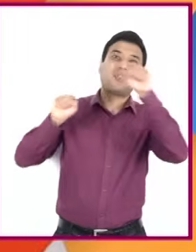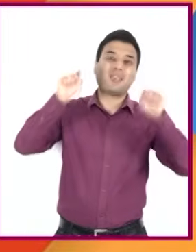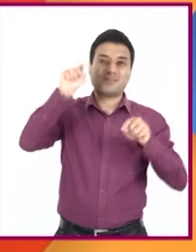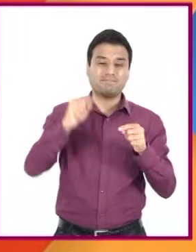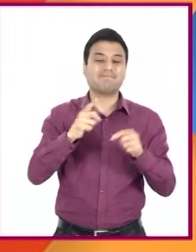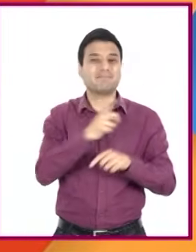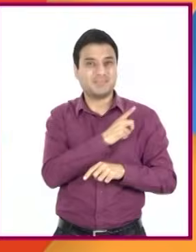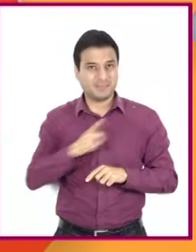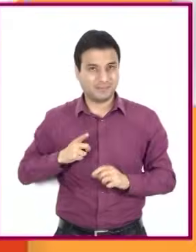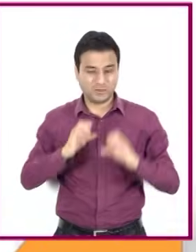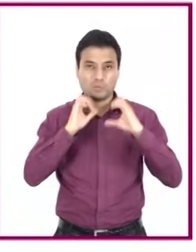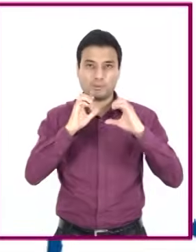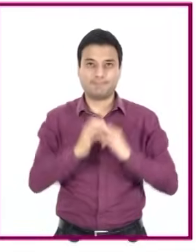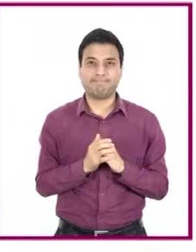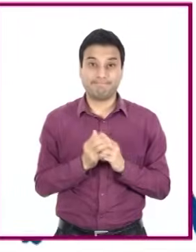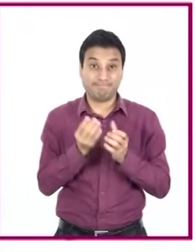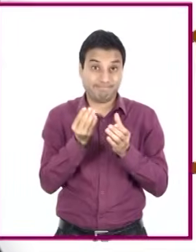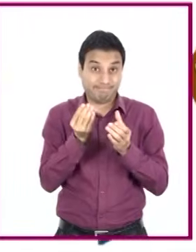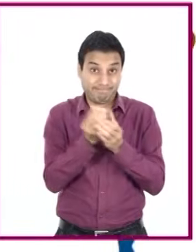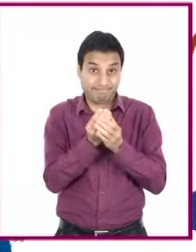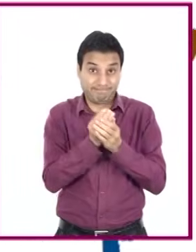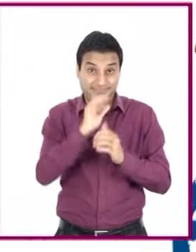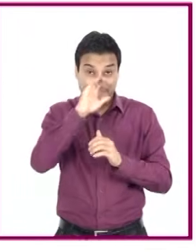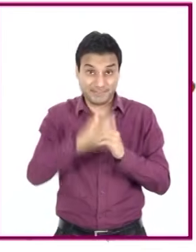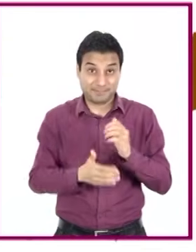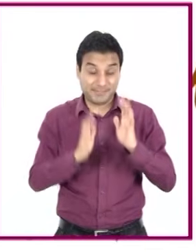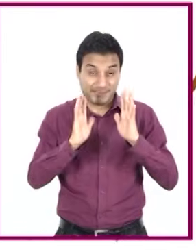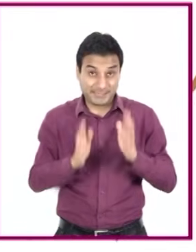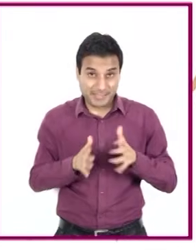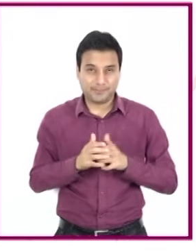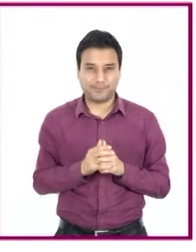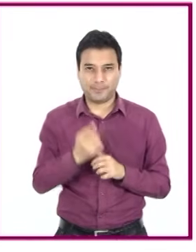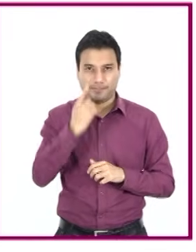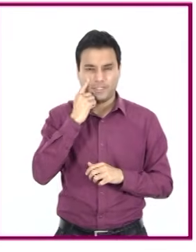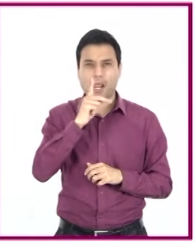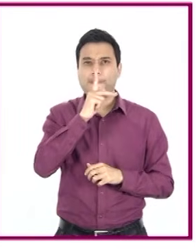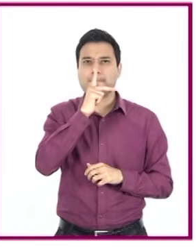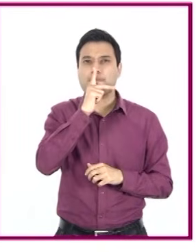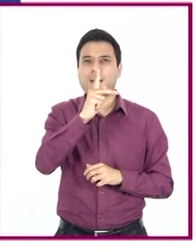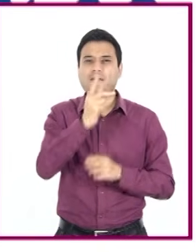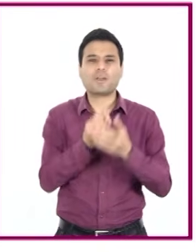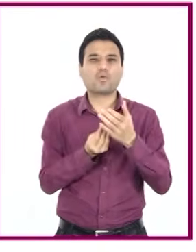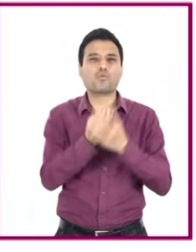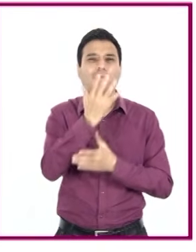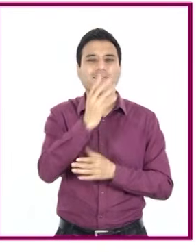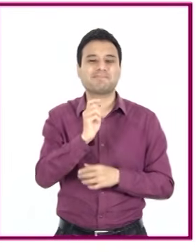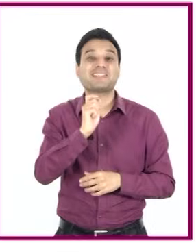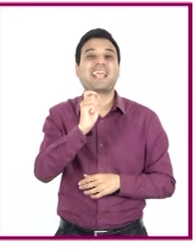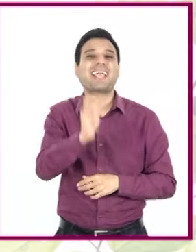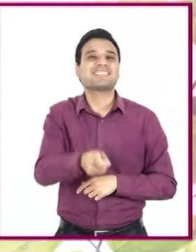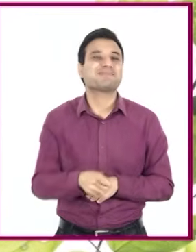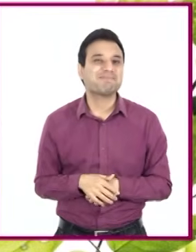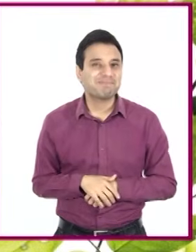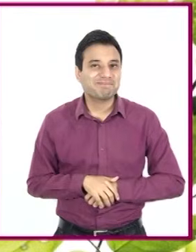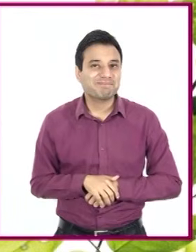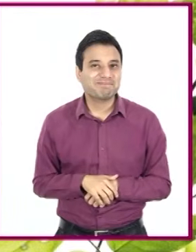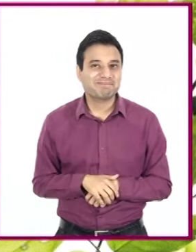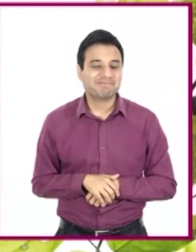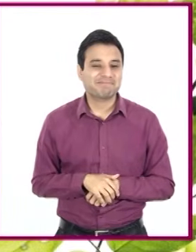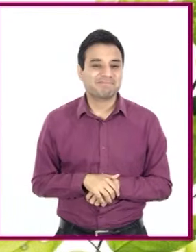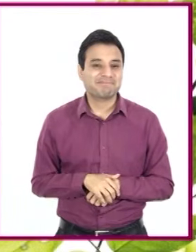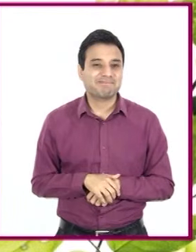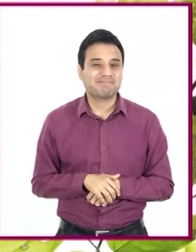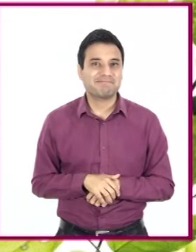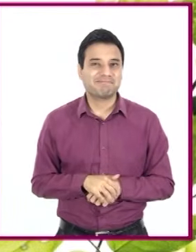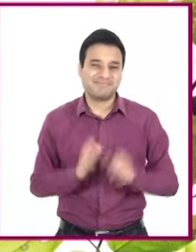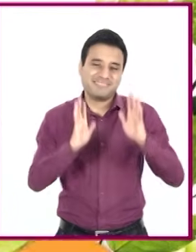Ahora que ya hemos llegado al final de nuestro proyecto, nos queda designar la palabra que deberá ser agregada a su abecedario biológico.